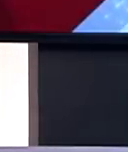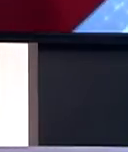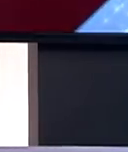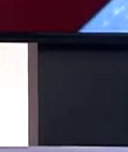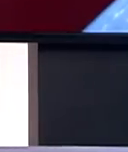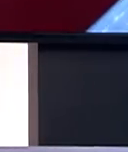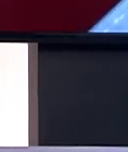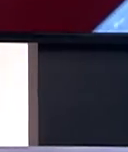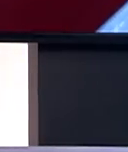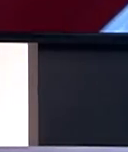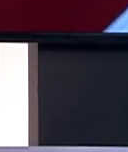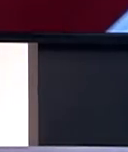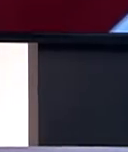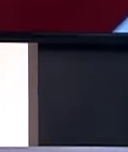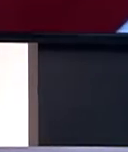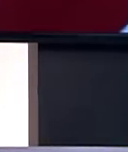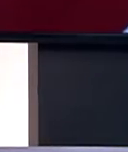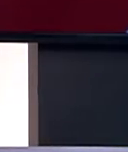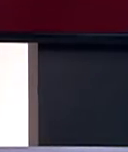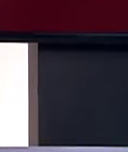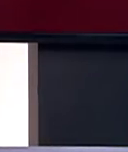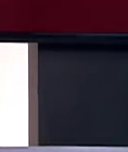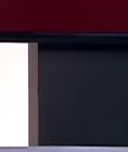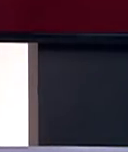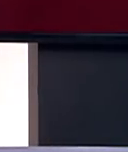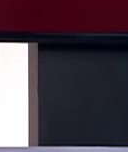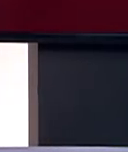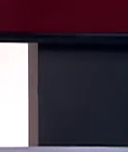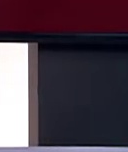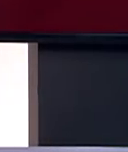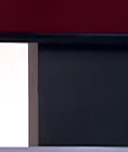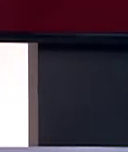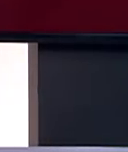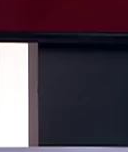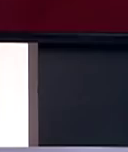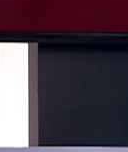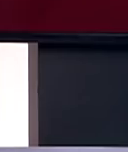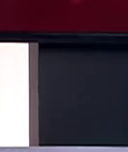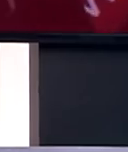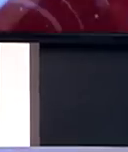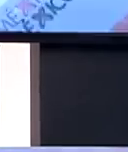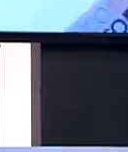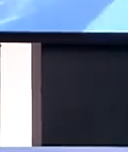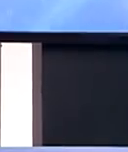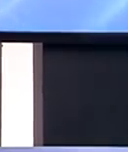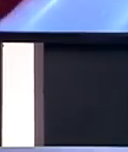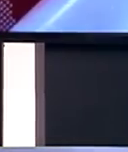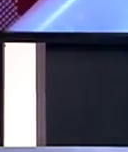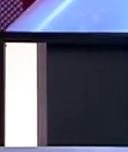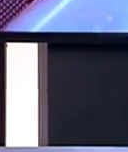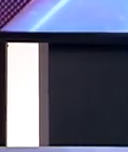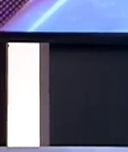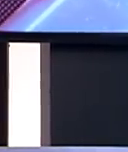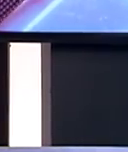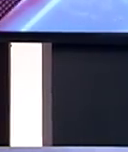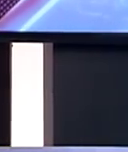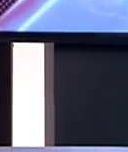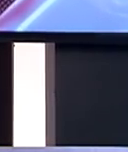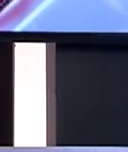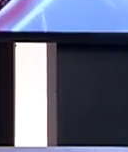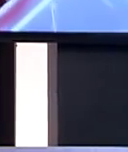Y del séptimo arte nos vamos al primer arte, nos vamos a la literatura. Javier Aranda, es un placer saludarte, muy buenos días, gracias por estar con